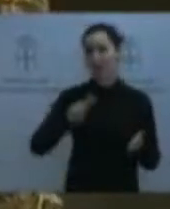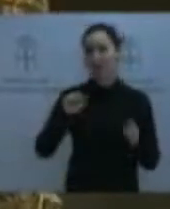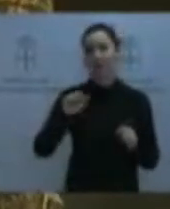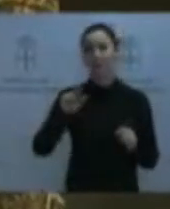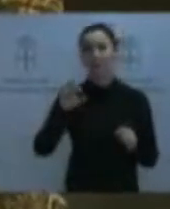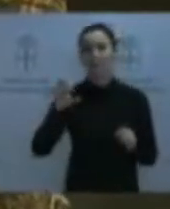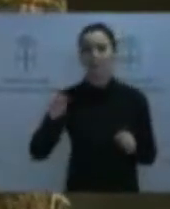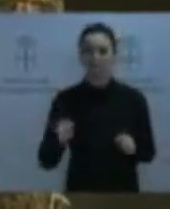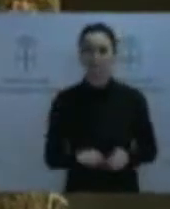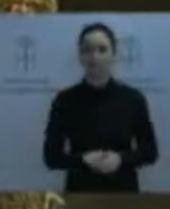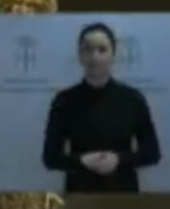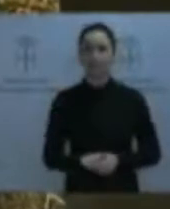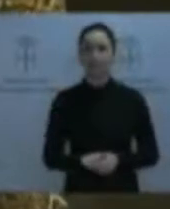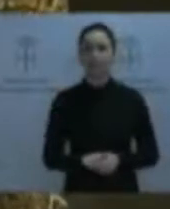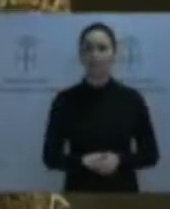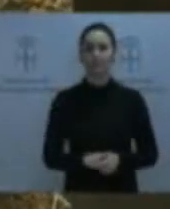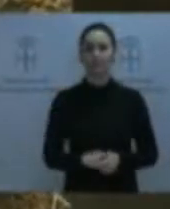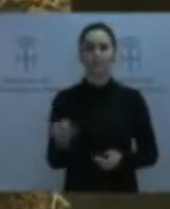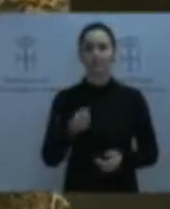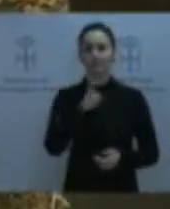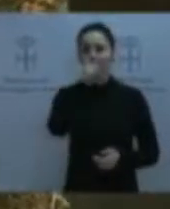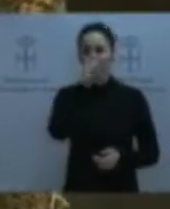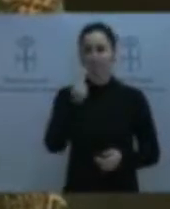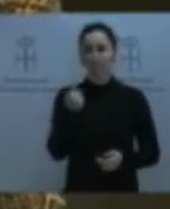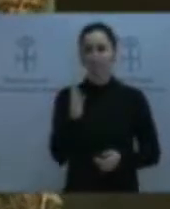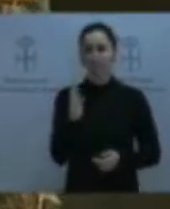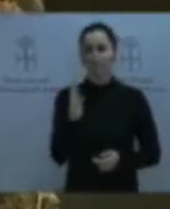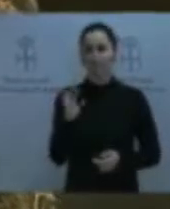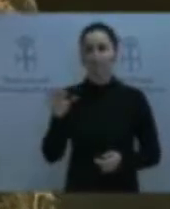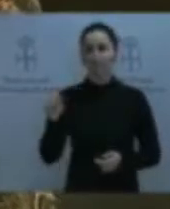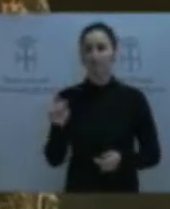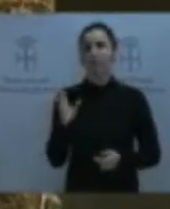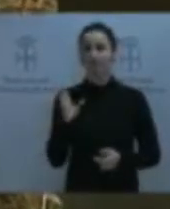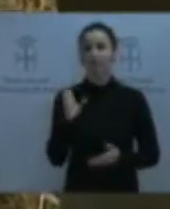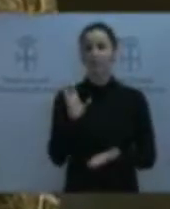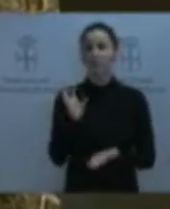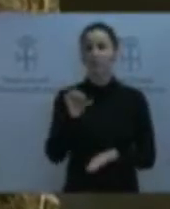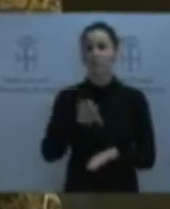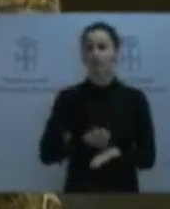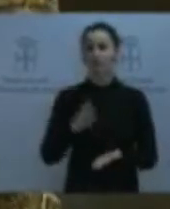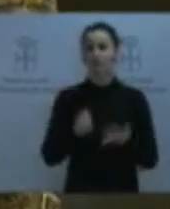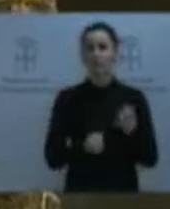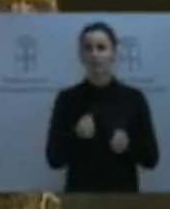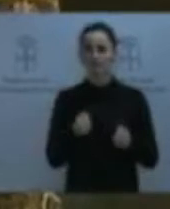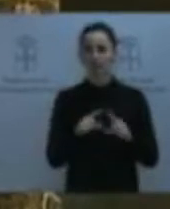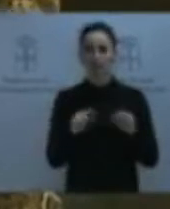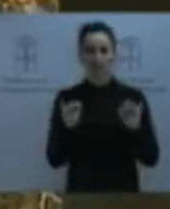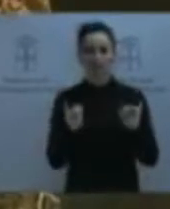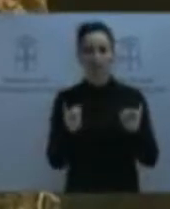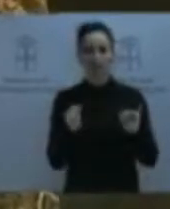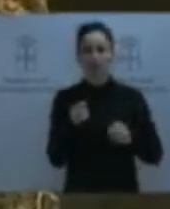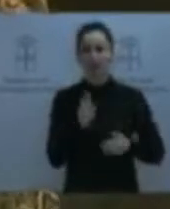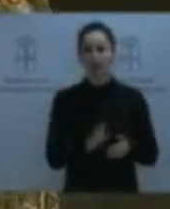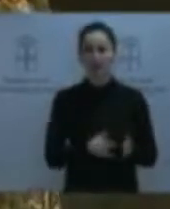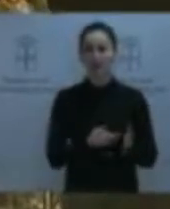recordemos que es de CAPSA y que está también ahí la Central Lechera Asturiana, pues que tienen un proyecto similar para determinar leche de